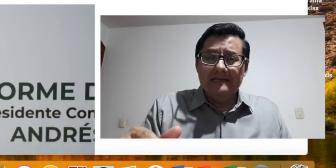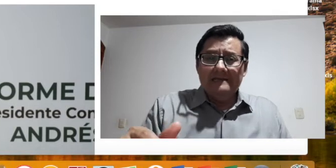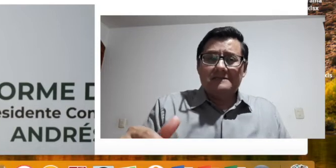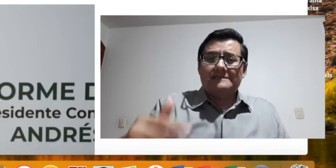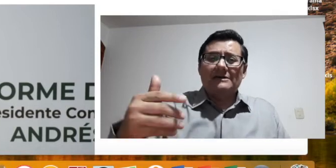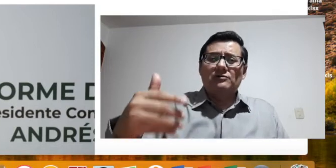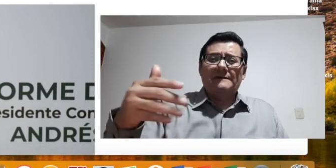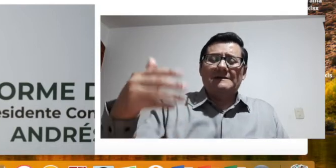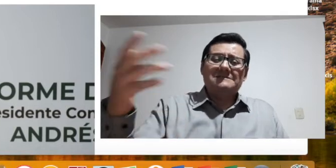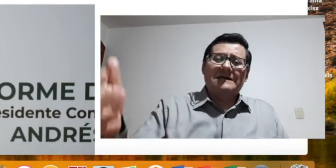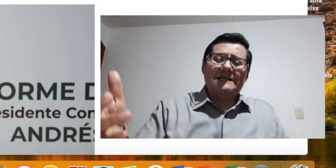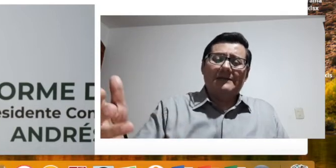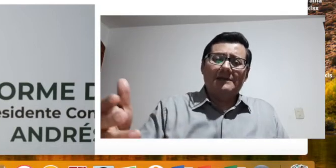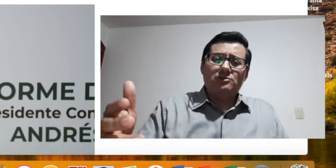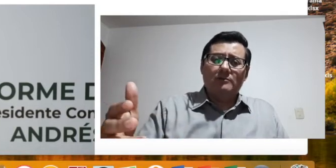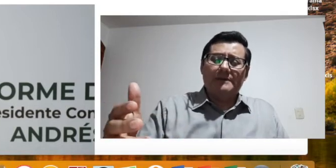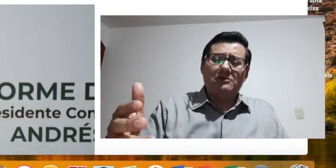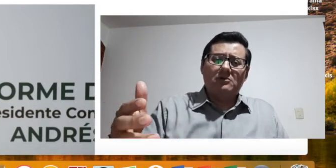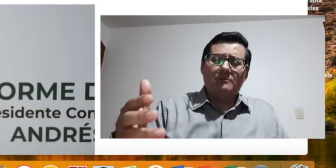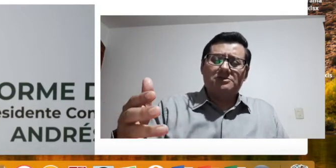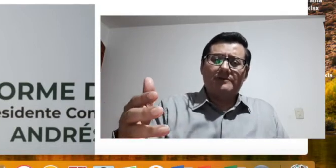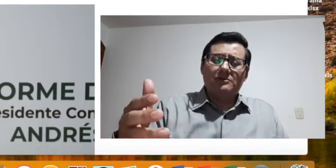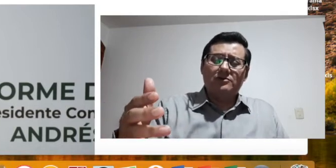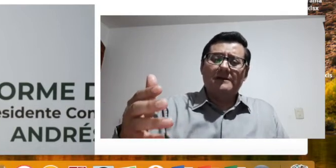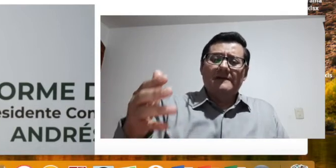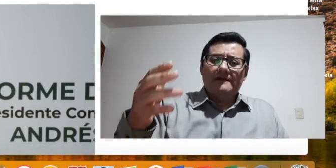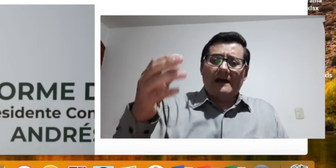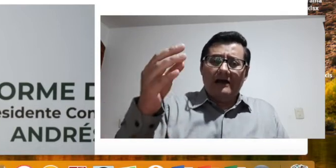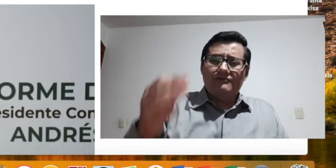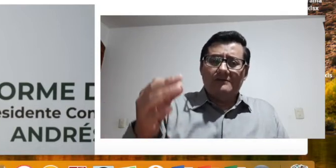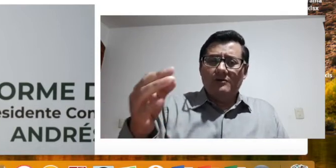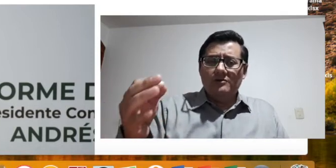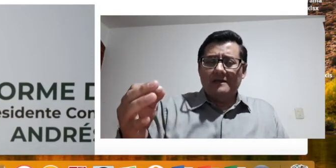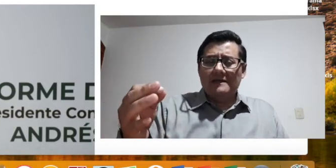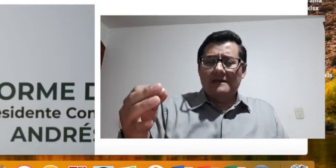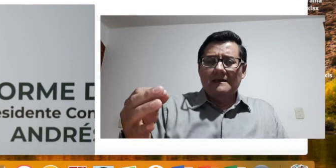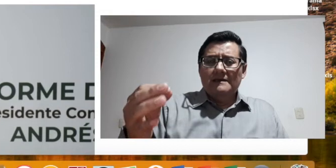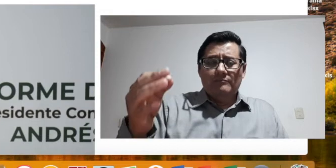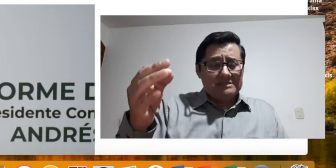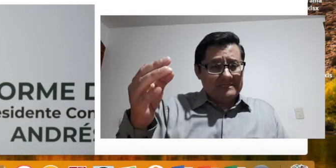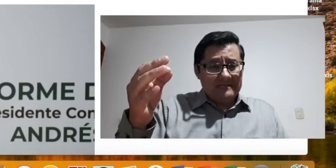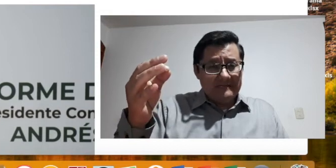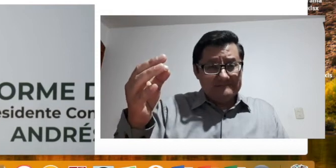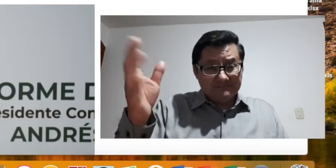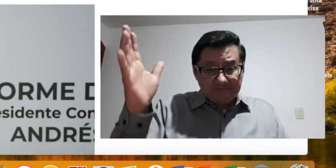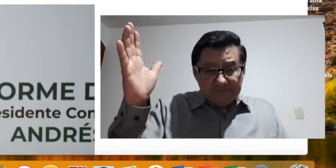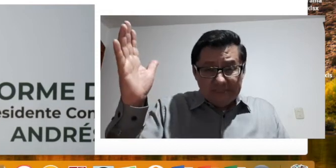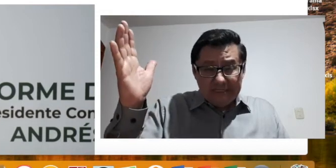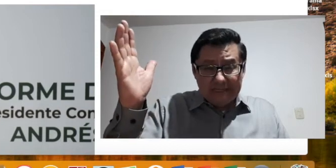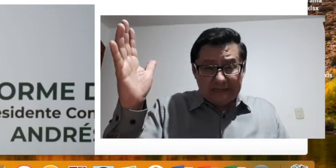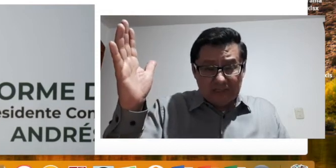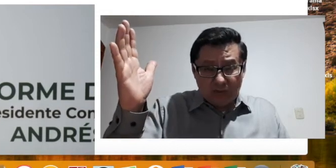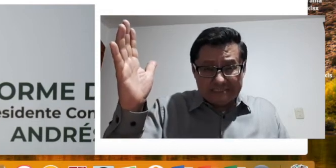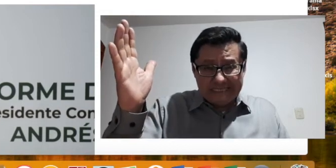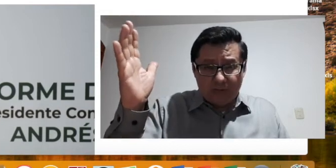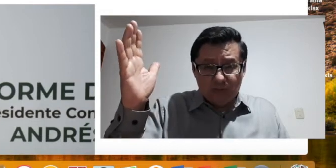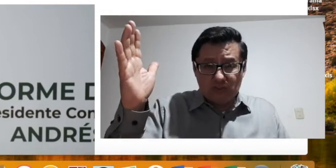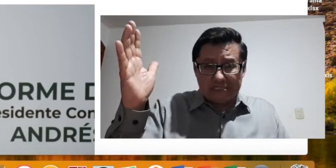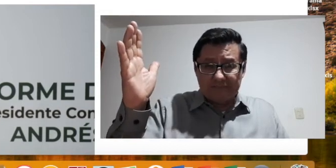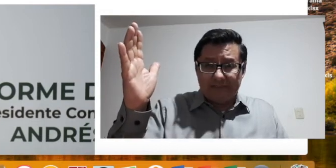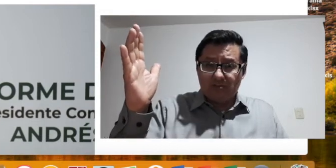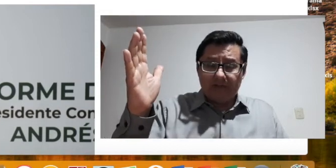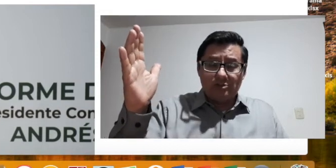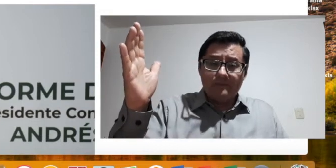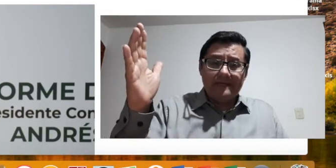mensaje, trataron de manchar el evento, pero López Obrador afirmó que pues y que lo decía con